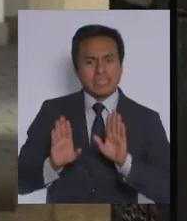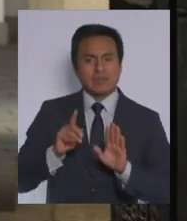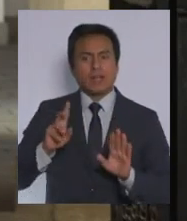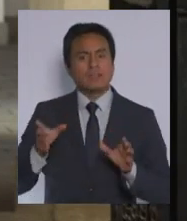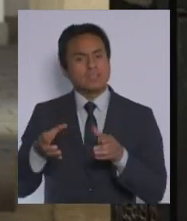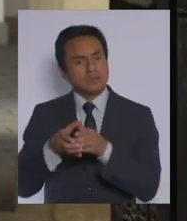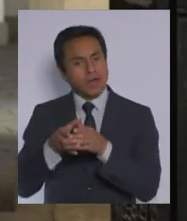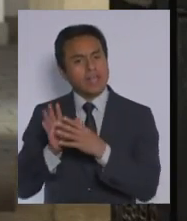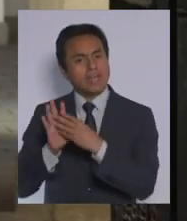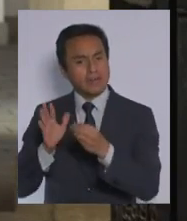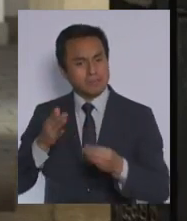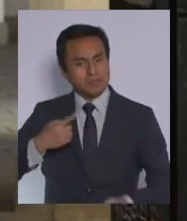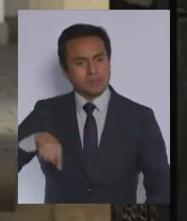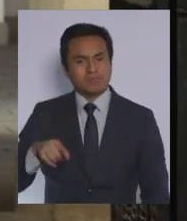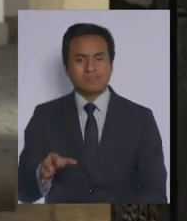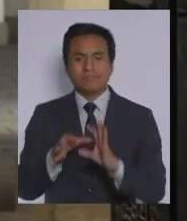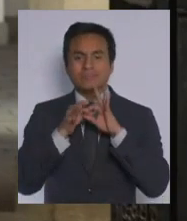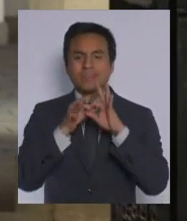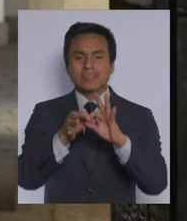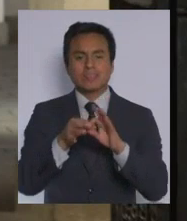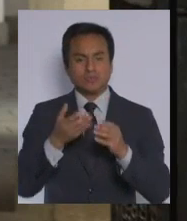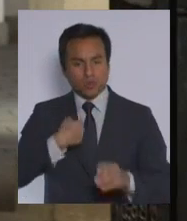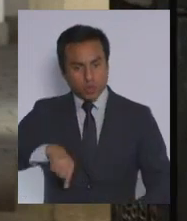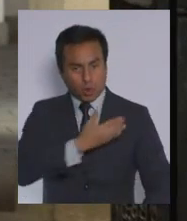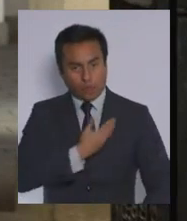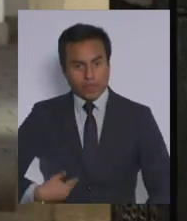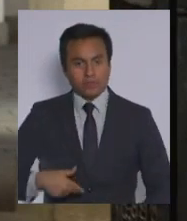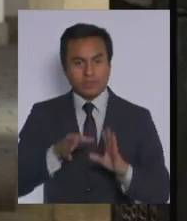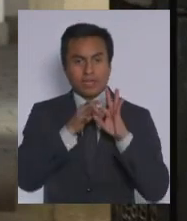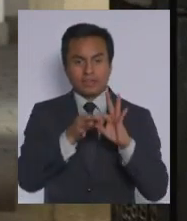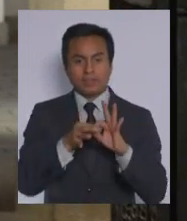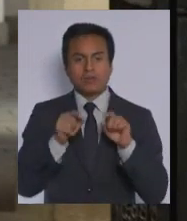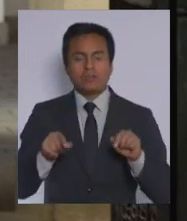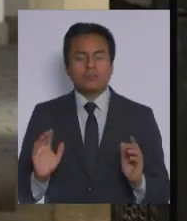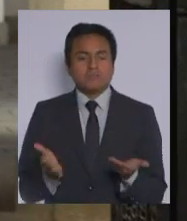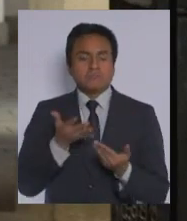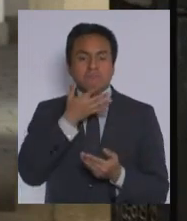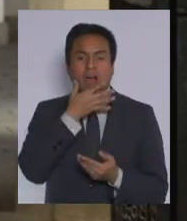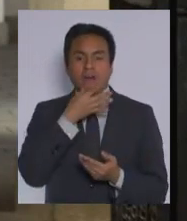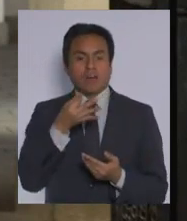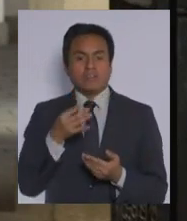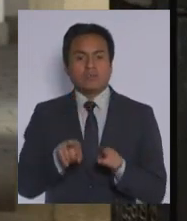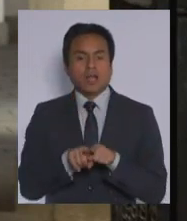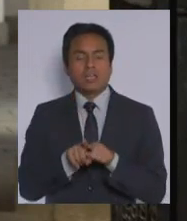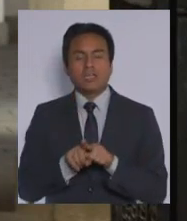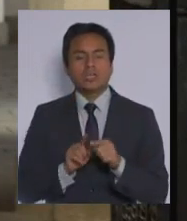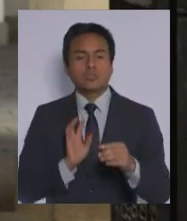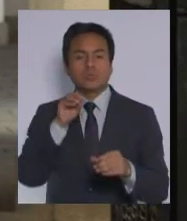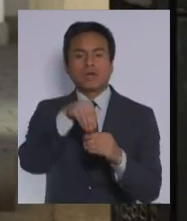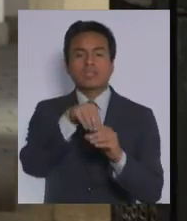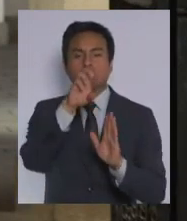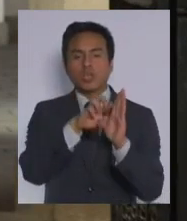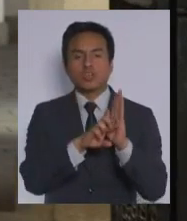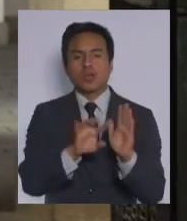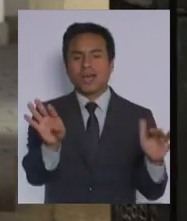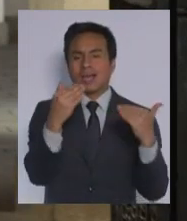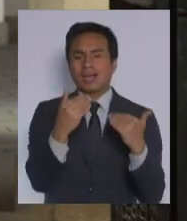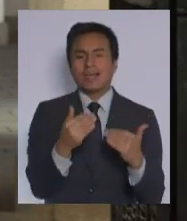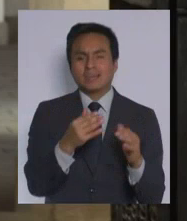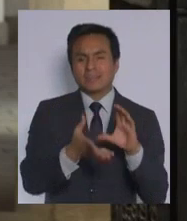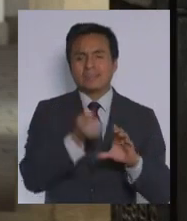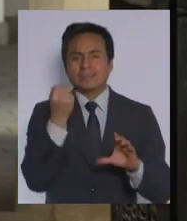y por eso nuestro agradecimiento como gobierno porque el día lo más fácil era sumarse al proyecto popular